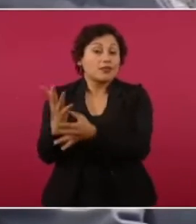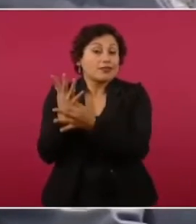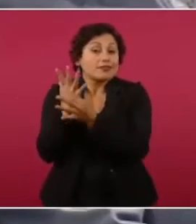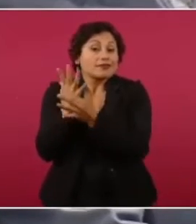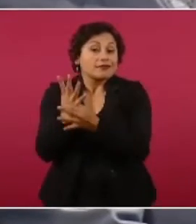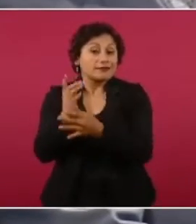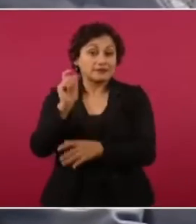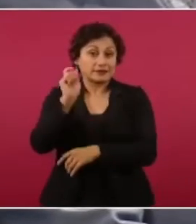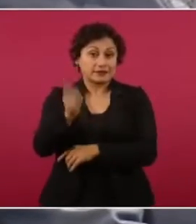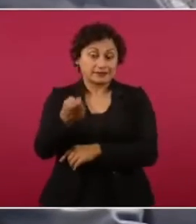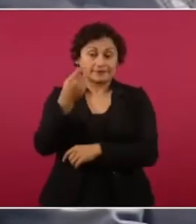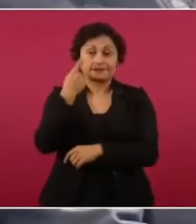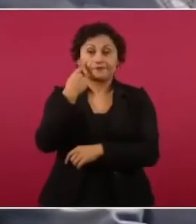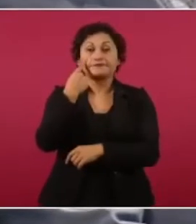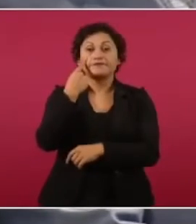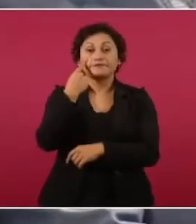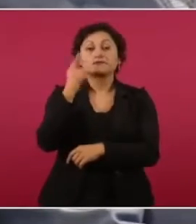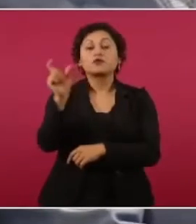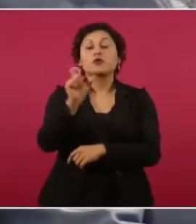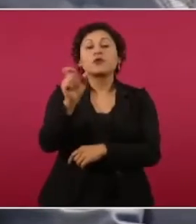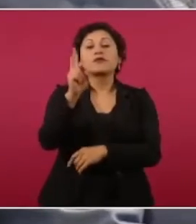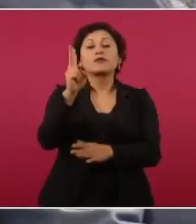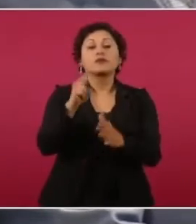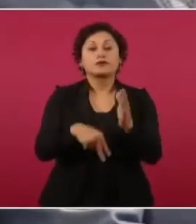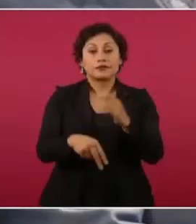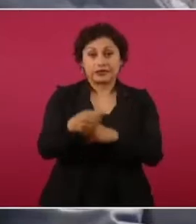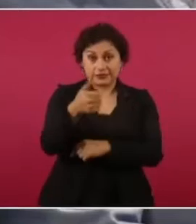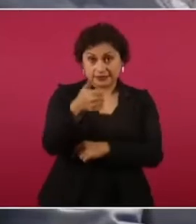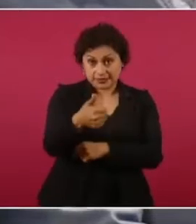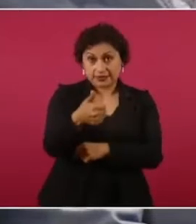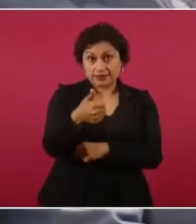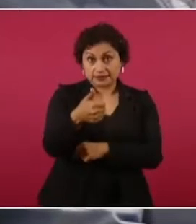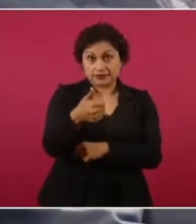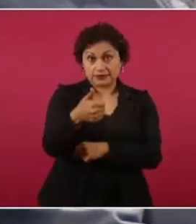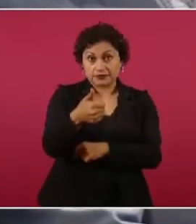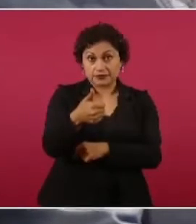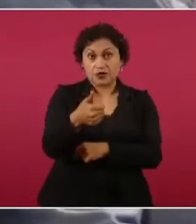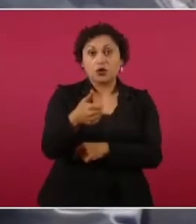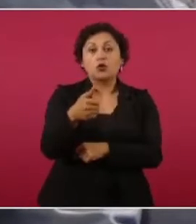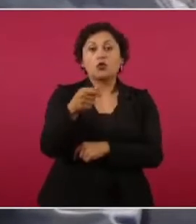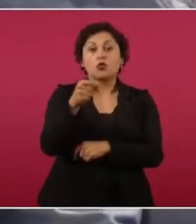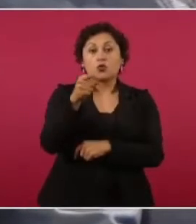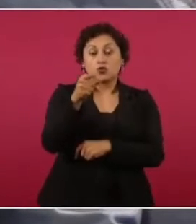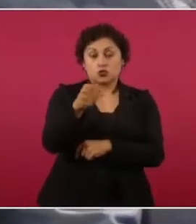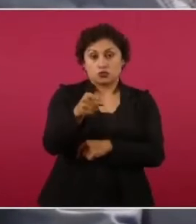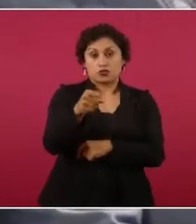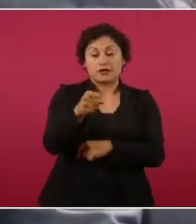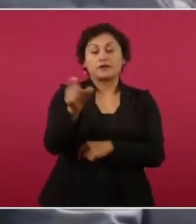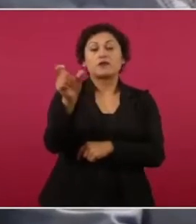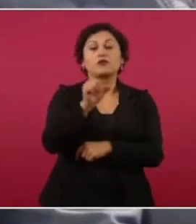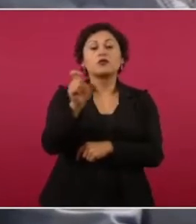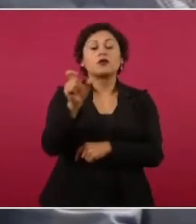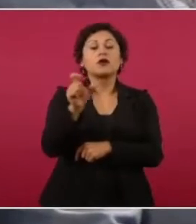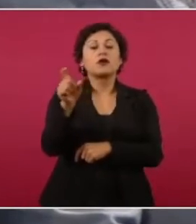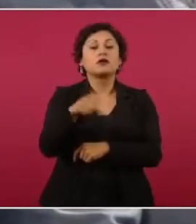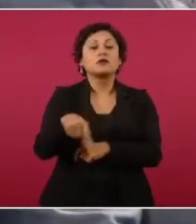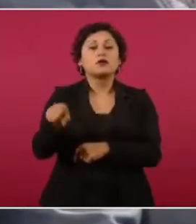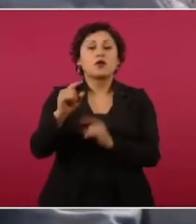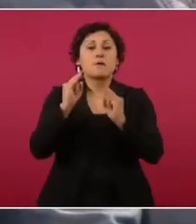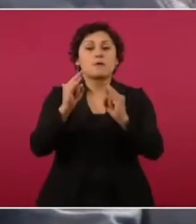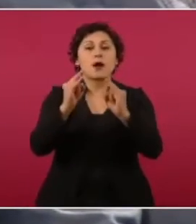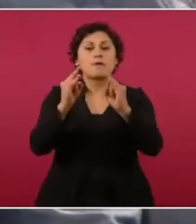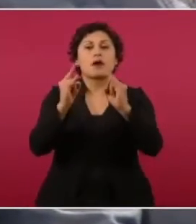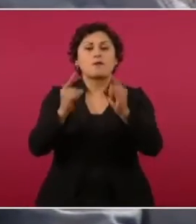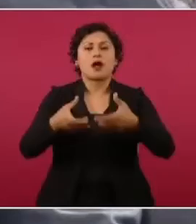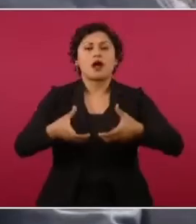después de lo que sucedió en 2006, la actitud que tomó con el cierre de Reforma, que también ya recordaba usted, pues es una